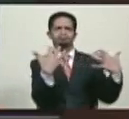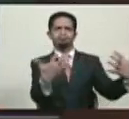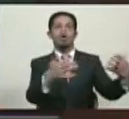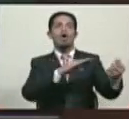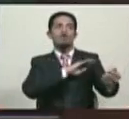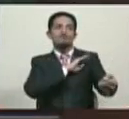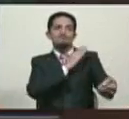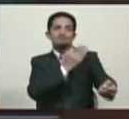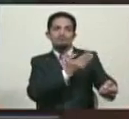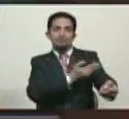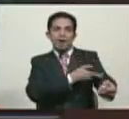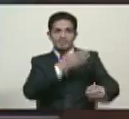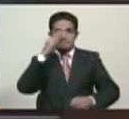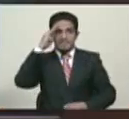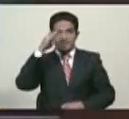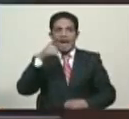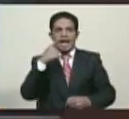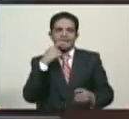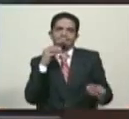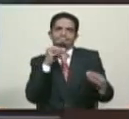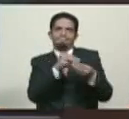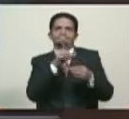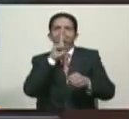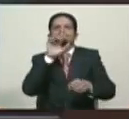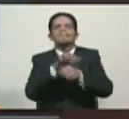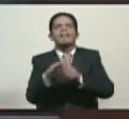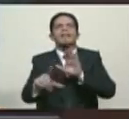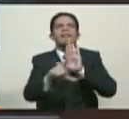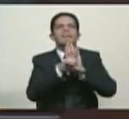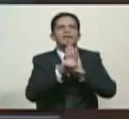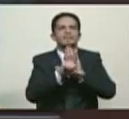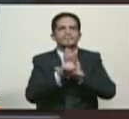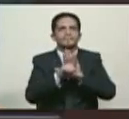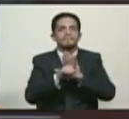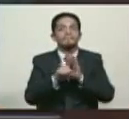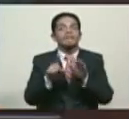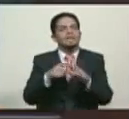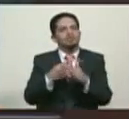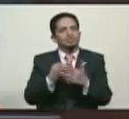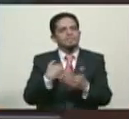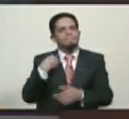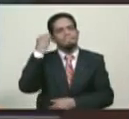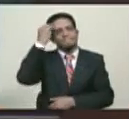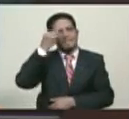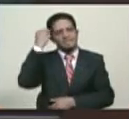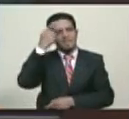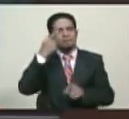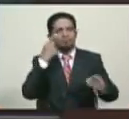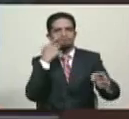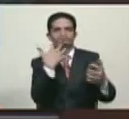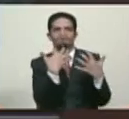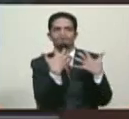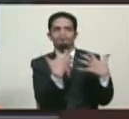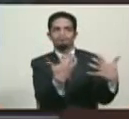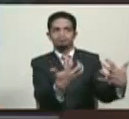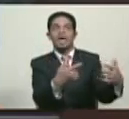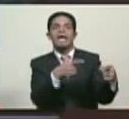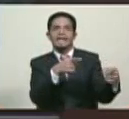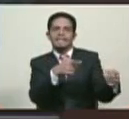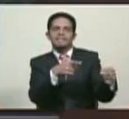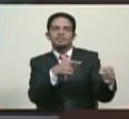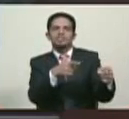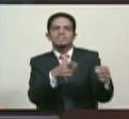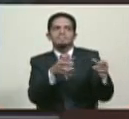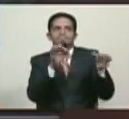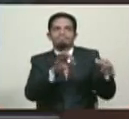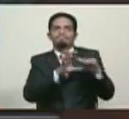ha correspondido su mandato, todo lo cual permite inferir que sin lugar a duda se ha convertido en una sólida